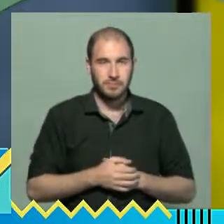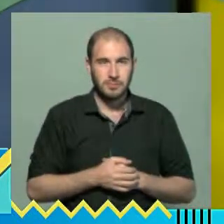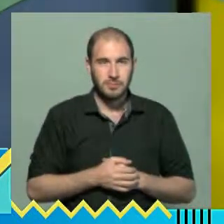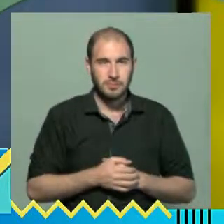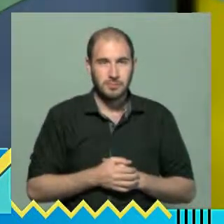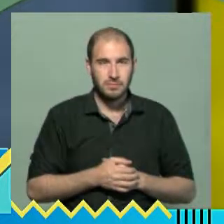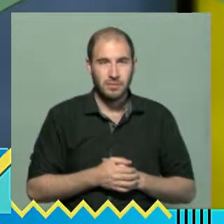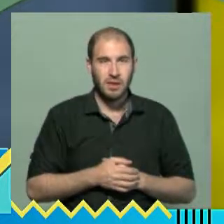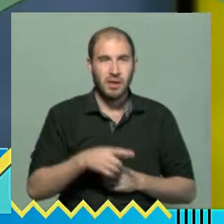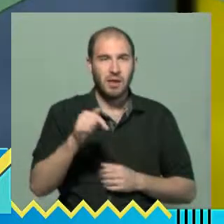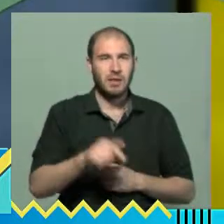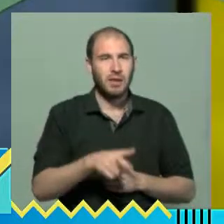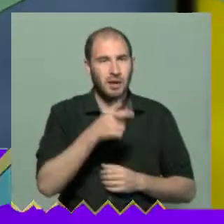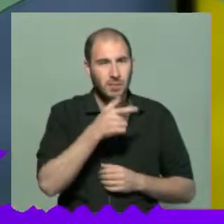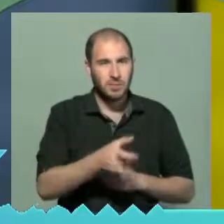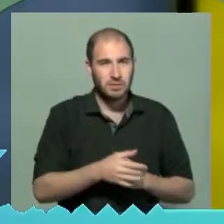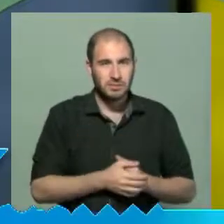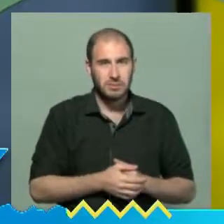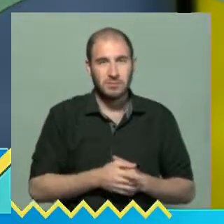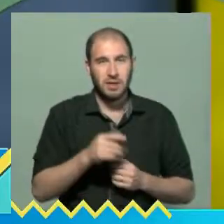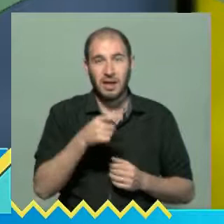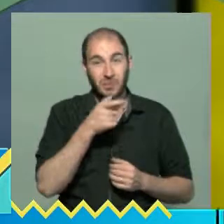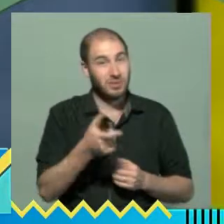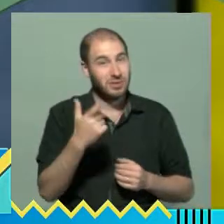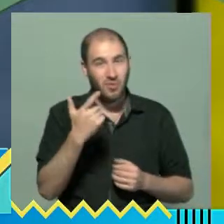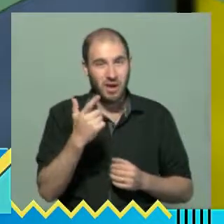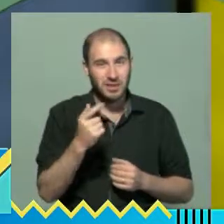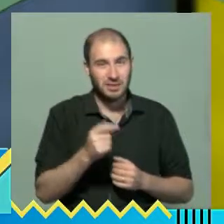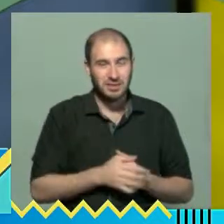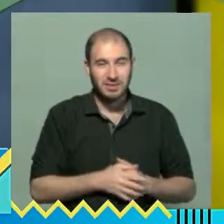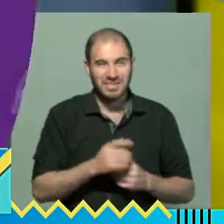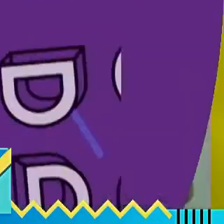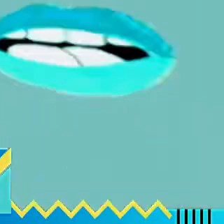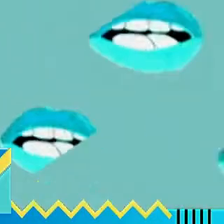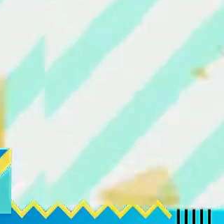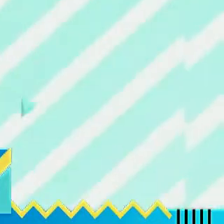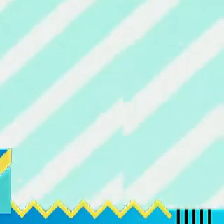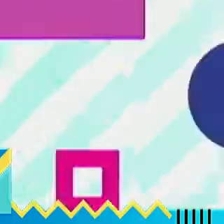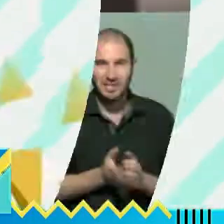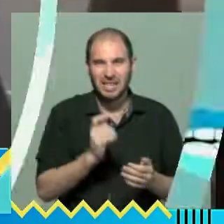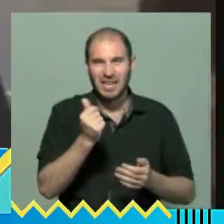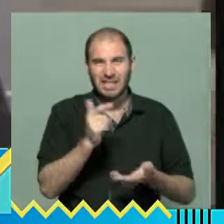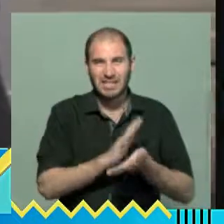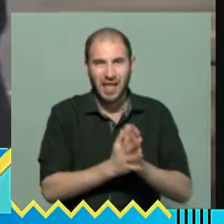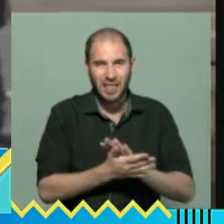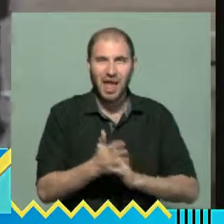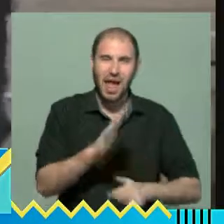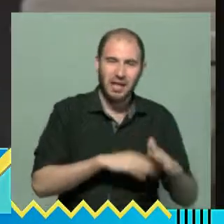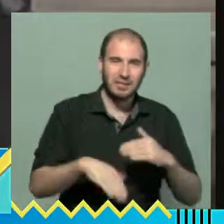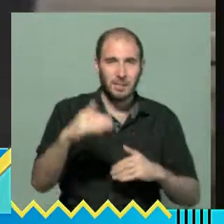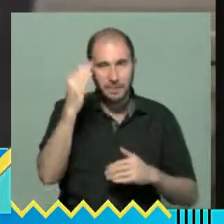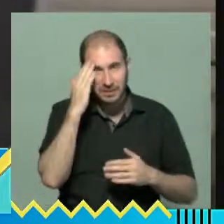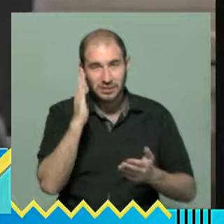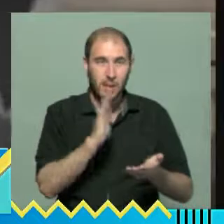esto responde, en realidad todavía no responde casi a nada, o sea, es un hacer y pensar,